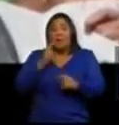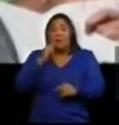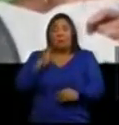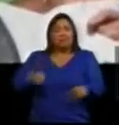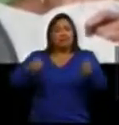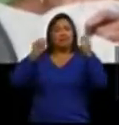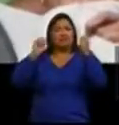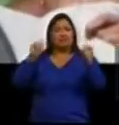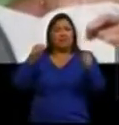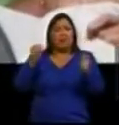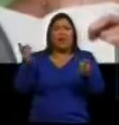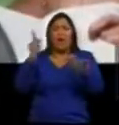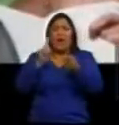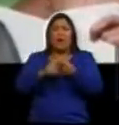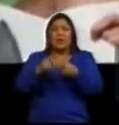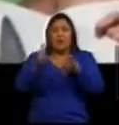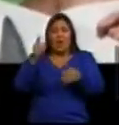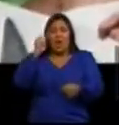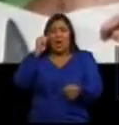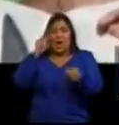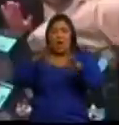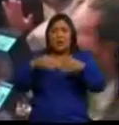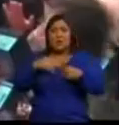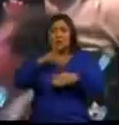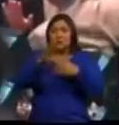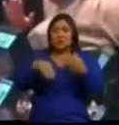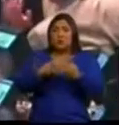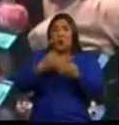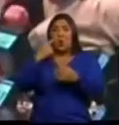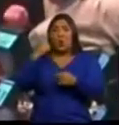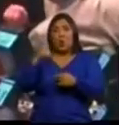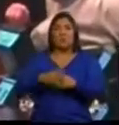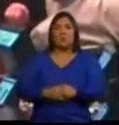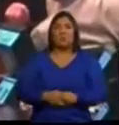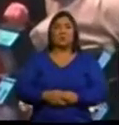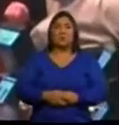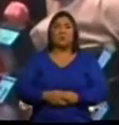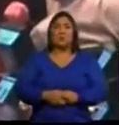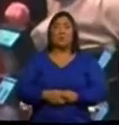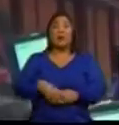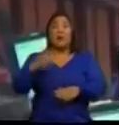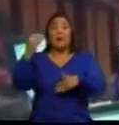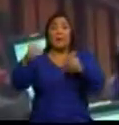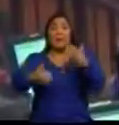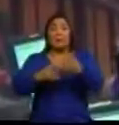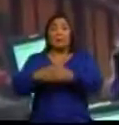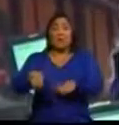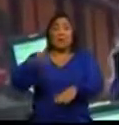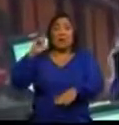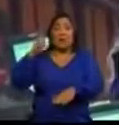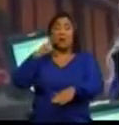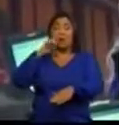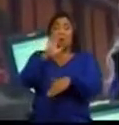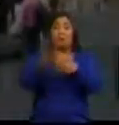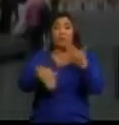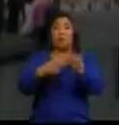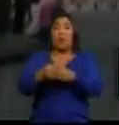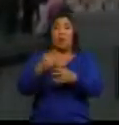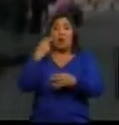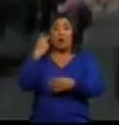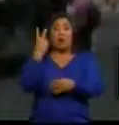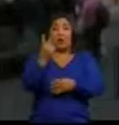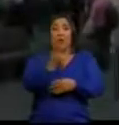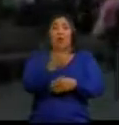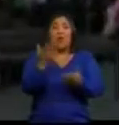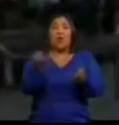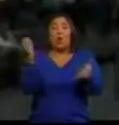el veto presidencial. Eso es lo que estamos exigiendo ahora. Luego de que no pasara en las curules legislativas, todas las miradas